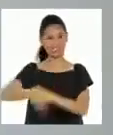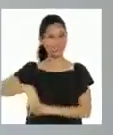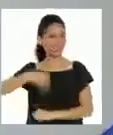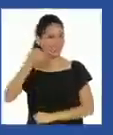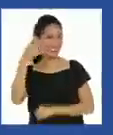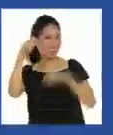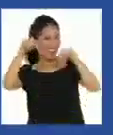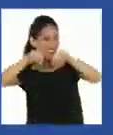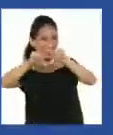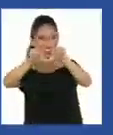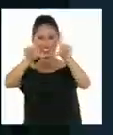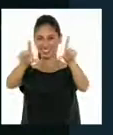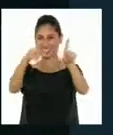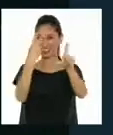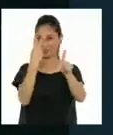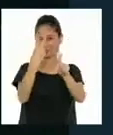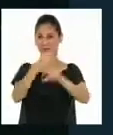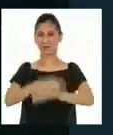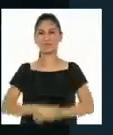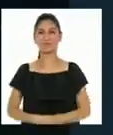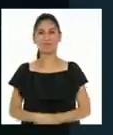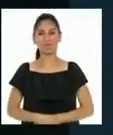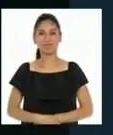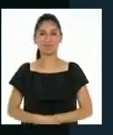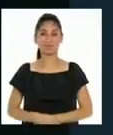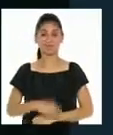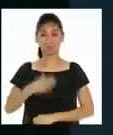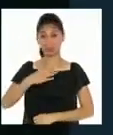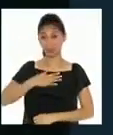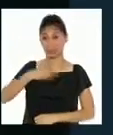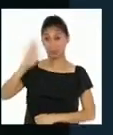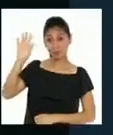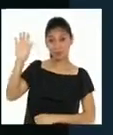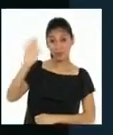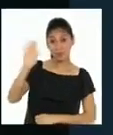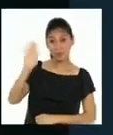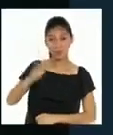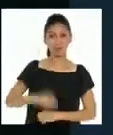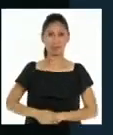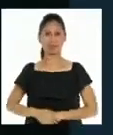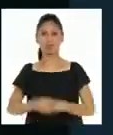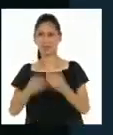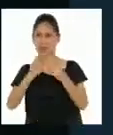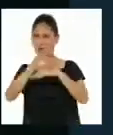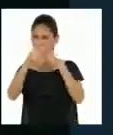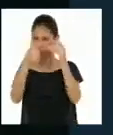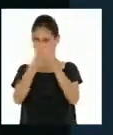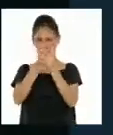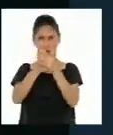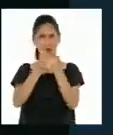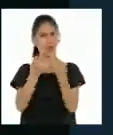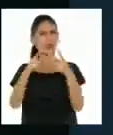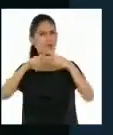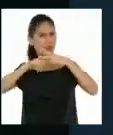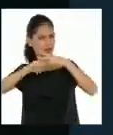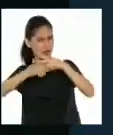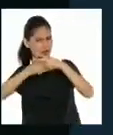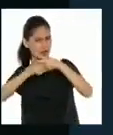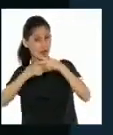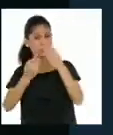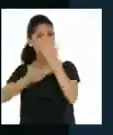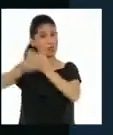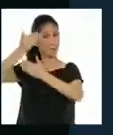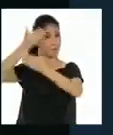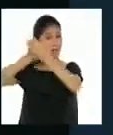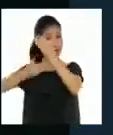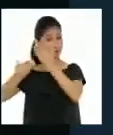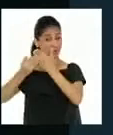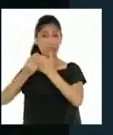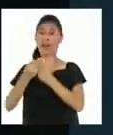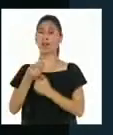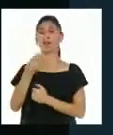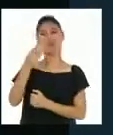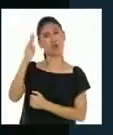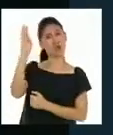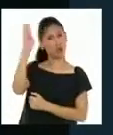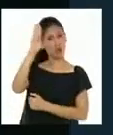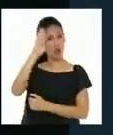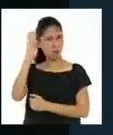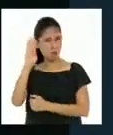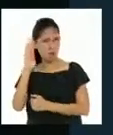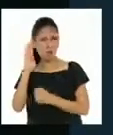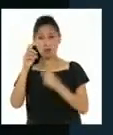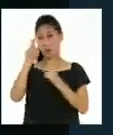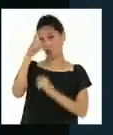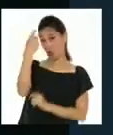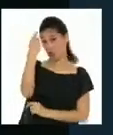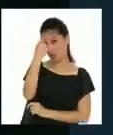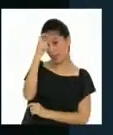ahora. Las estadísticas han existido desde el inicio de las civilizaciones. Los babilonios, egipcios, chinos,